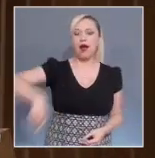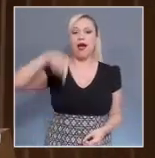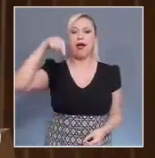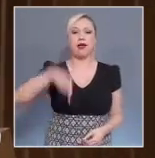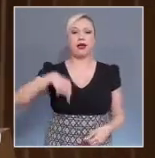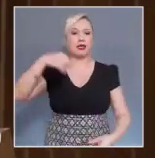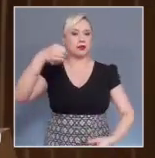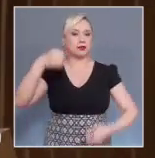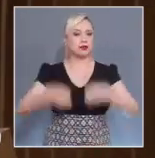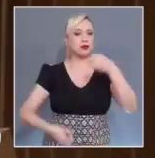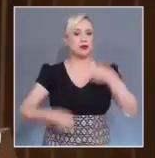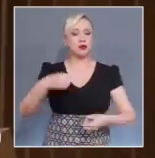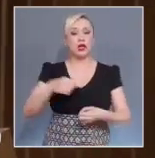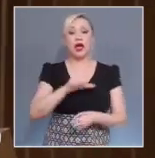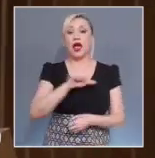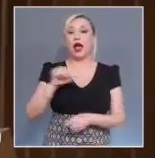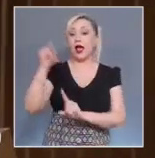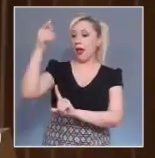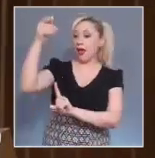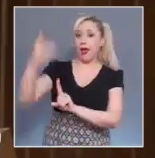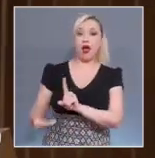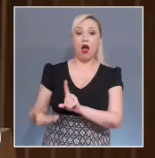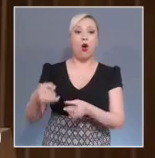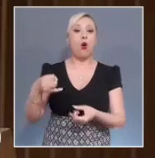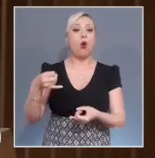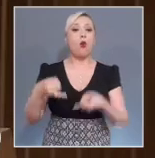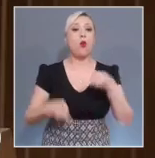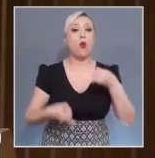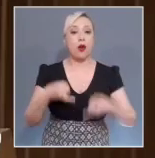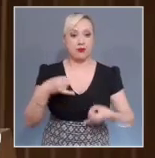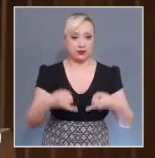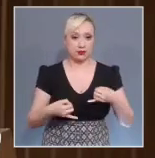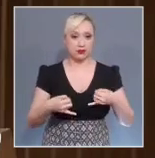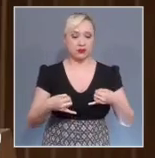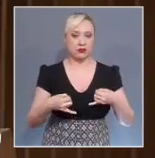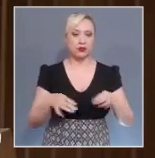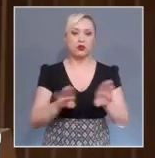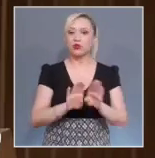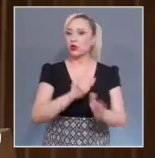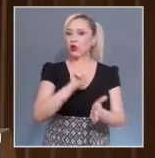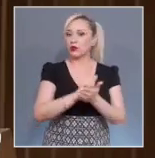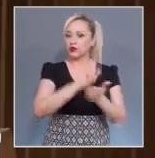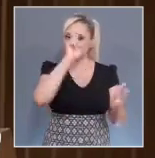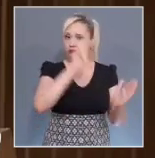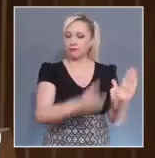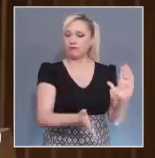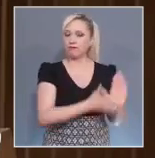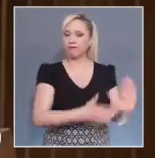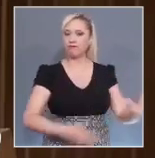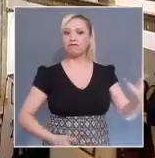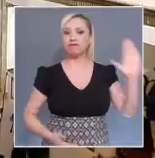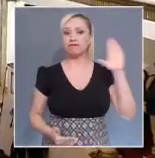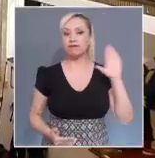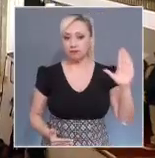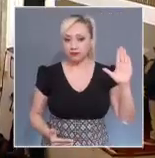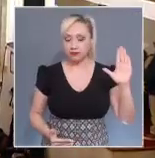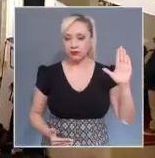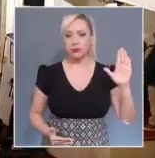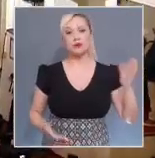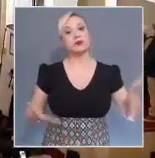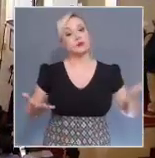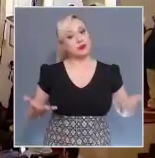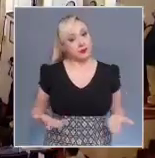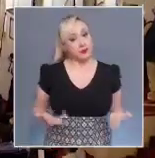juez en el marco del Estado de Derecho. Conforman la peculiar forma